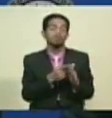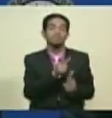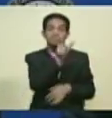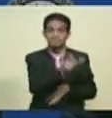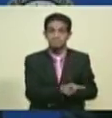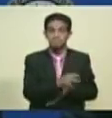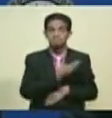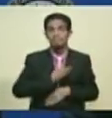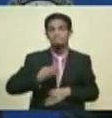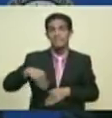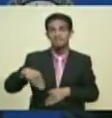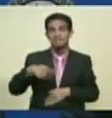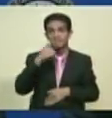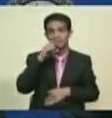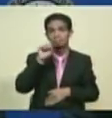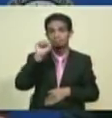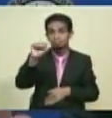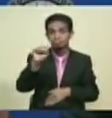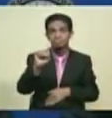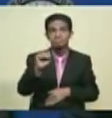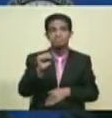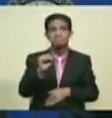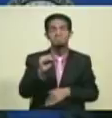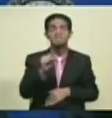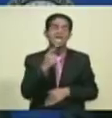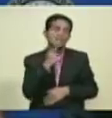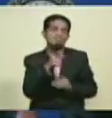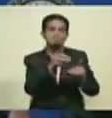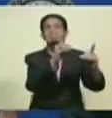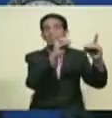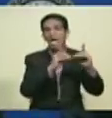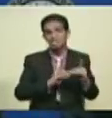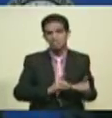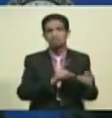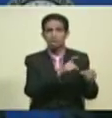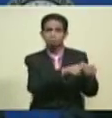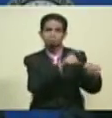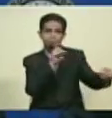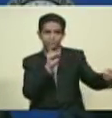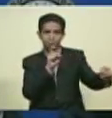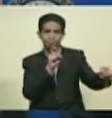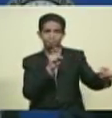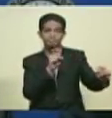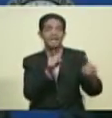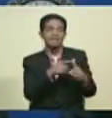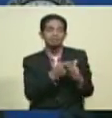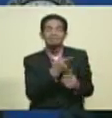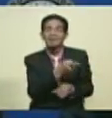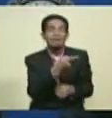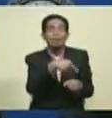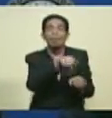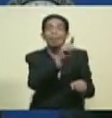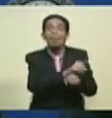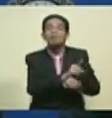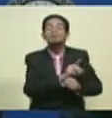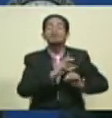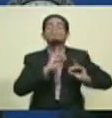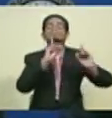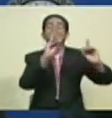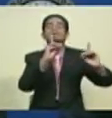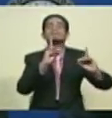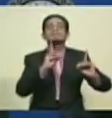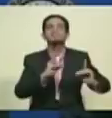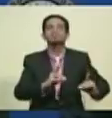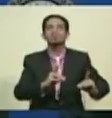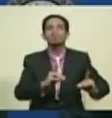Nicolás Maduro, en nombre del pueblo venezolano, decide salirse. Y sencillamente es él el único que tiene la decisión. Todo lo